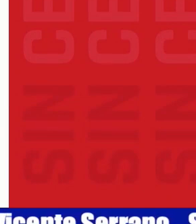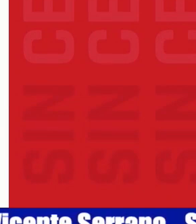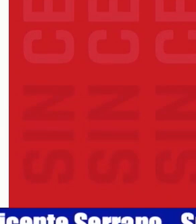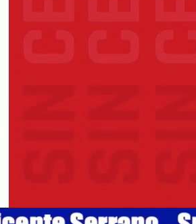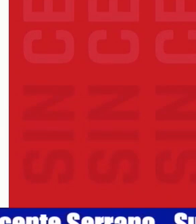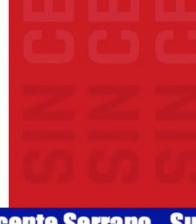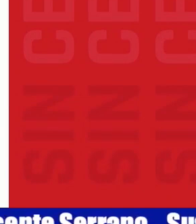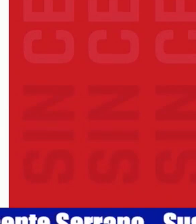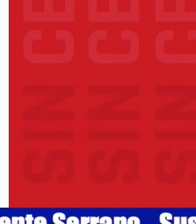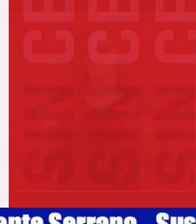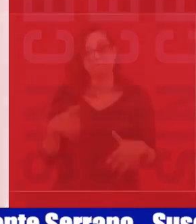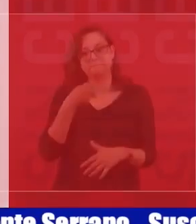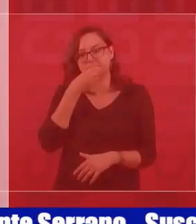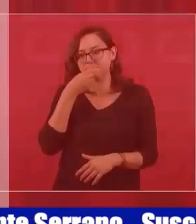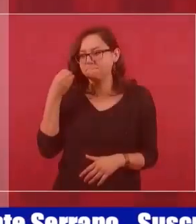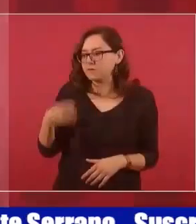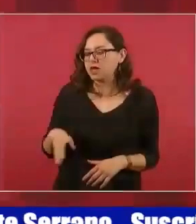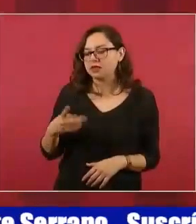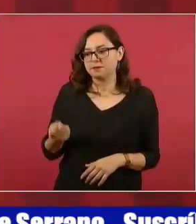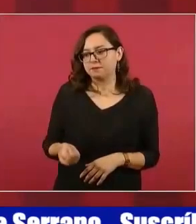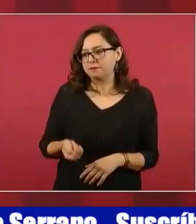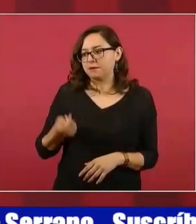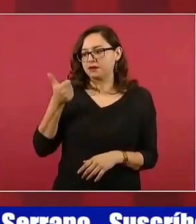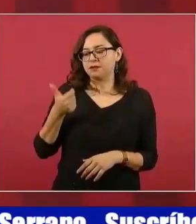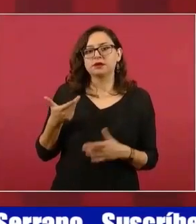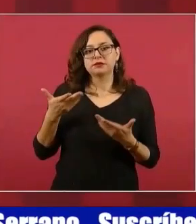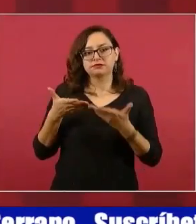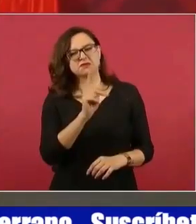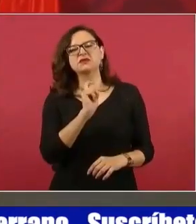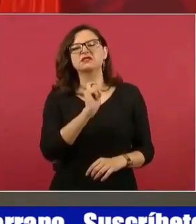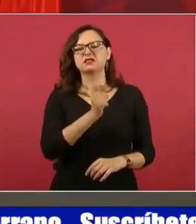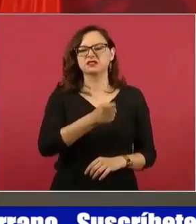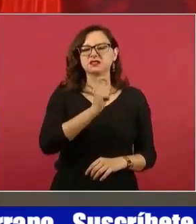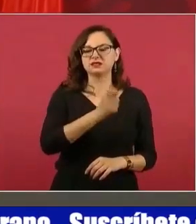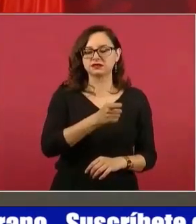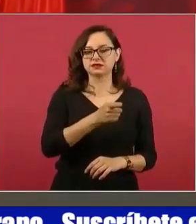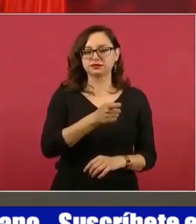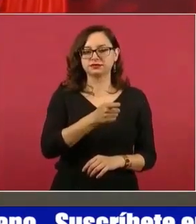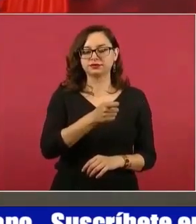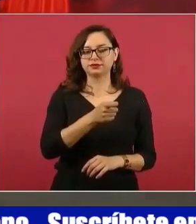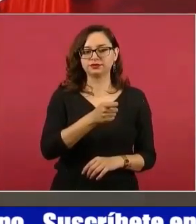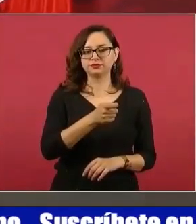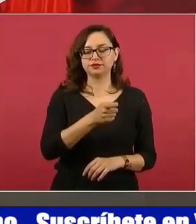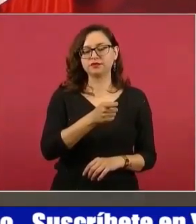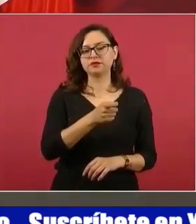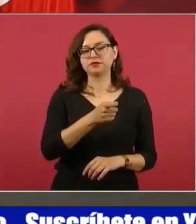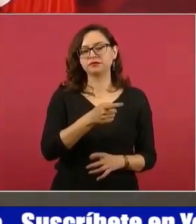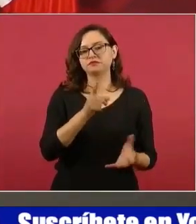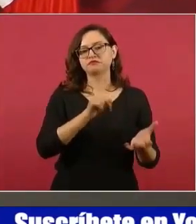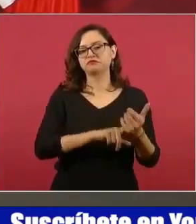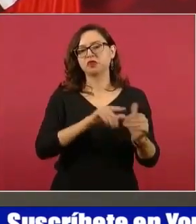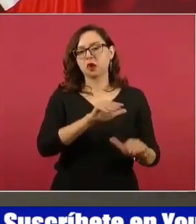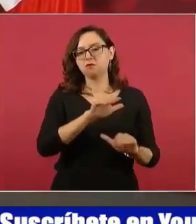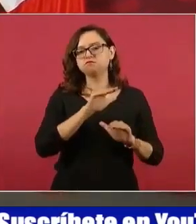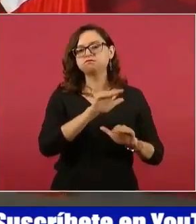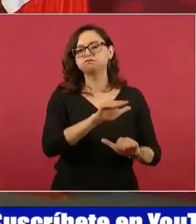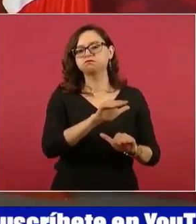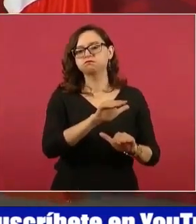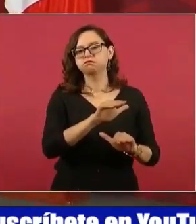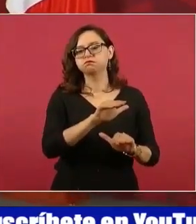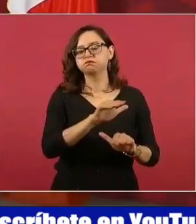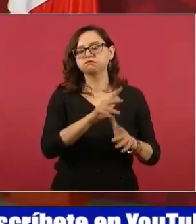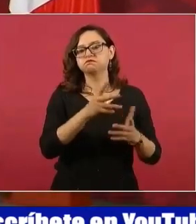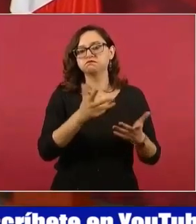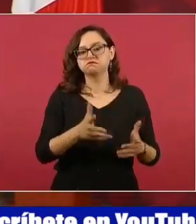mañaneras al presidente le piden que resuelva problemas que corresponden a las presidencias municipales, o que